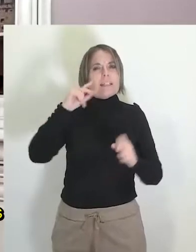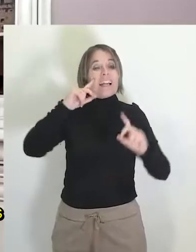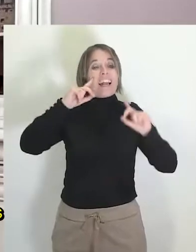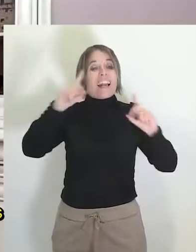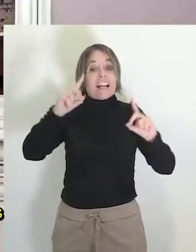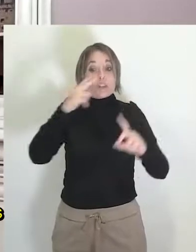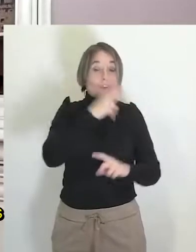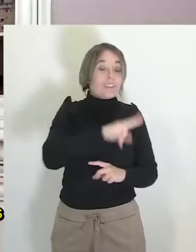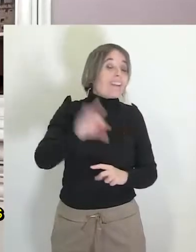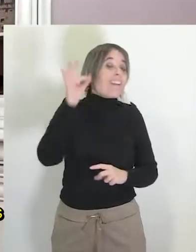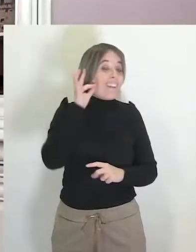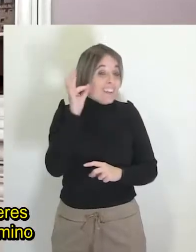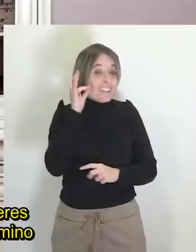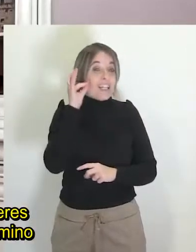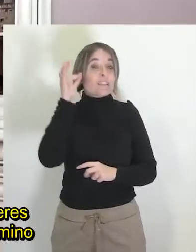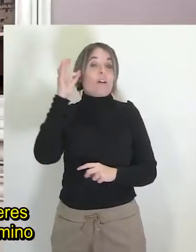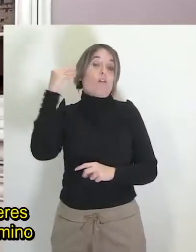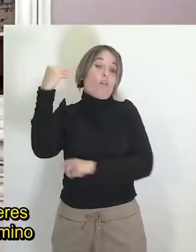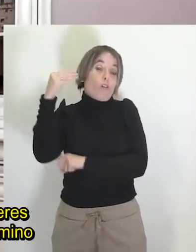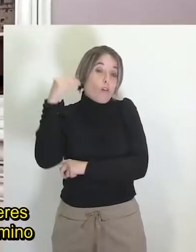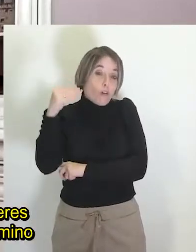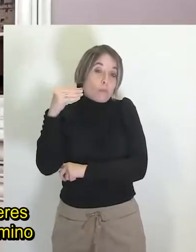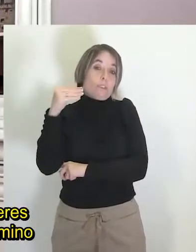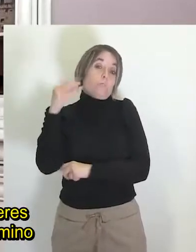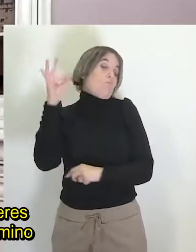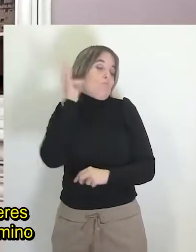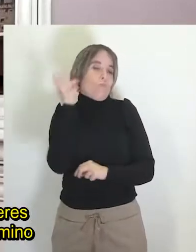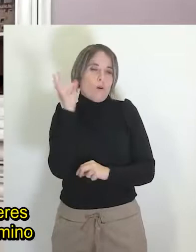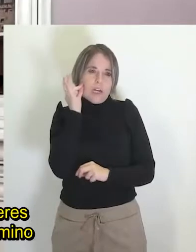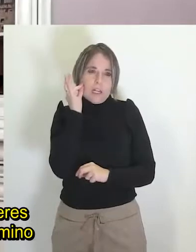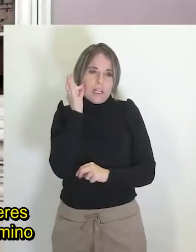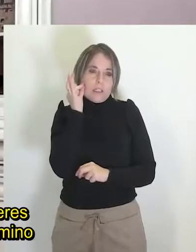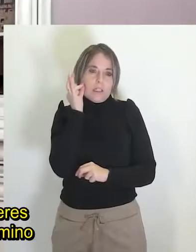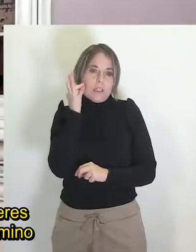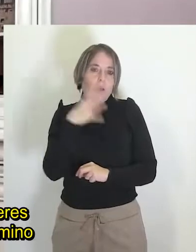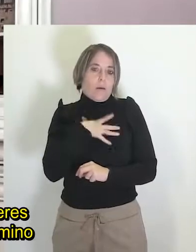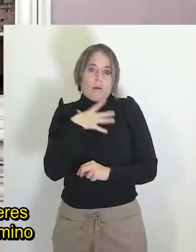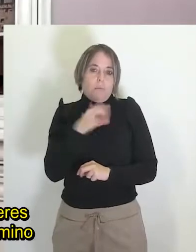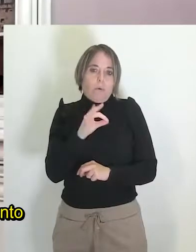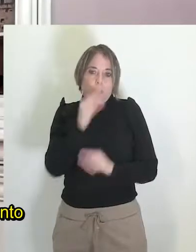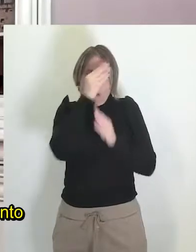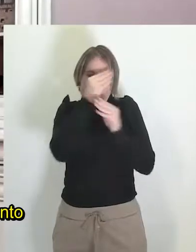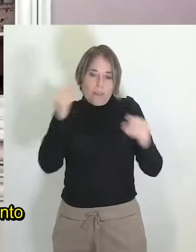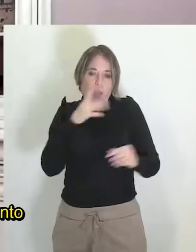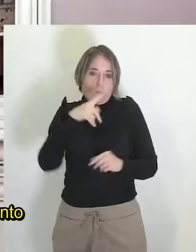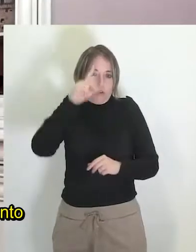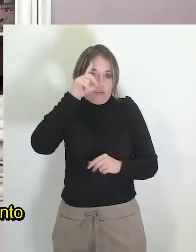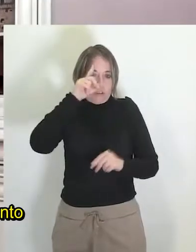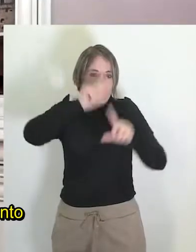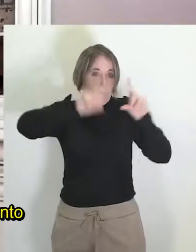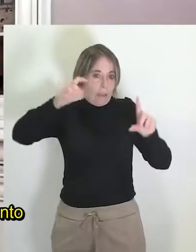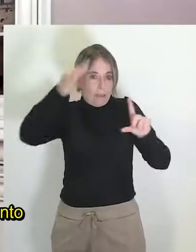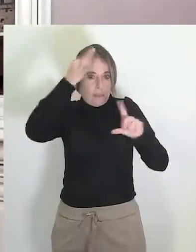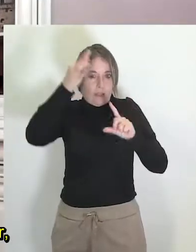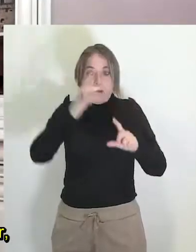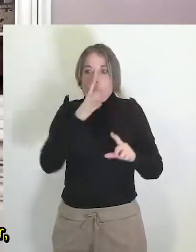cuántos casos de esas niñas, muchas, jóvenes, menores y otras mujeres, se han podido quedar en el camino porque no se tiene conocimiento a día